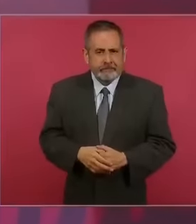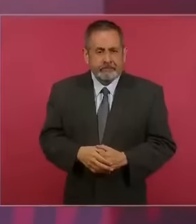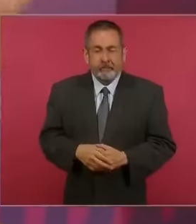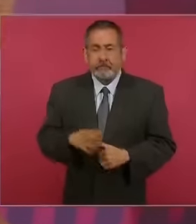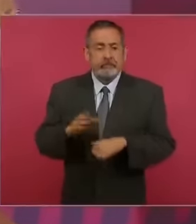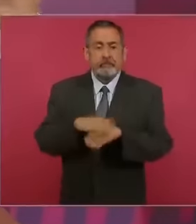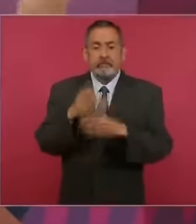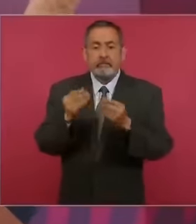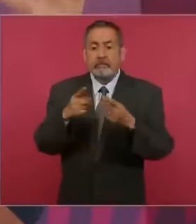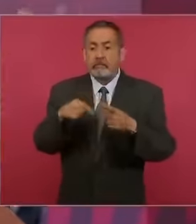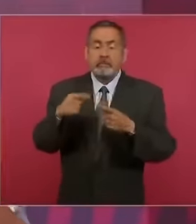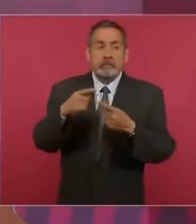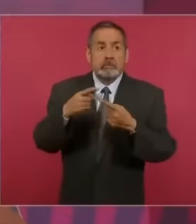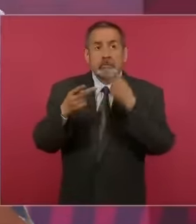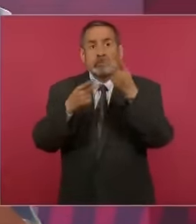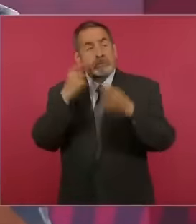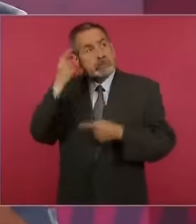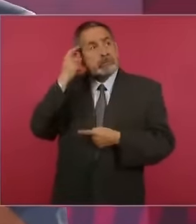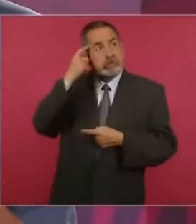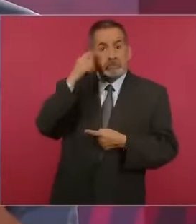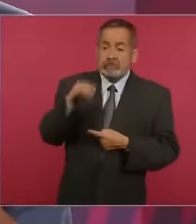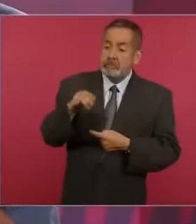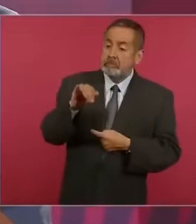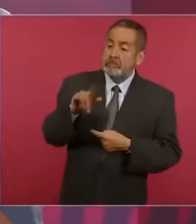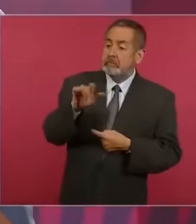muchos, ¿no?, Milei, Milei, Milei, Milei.